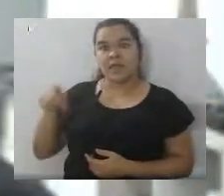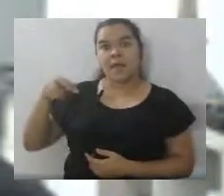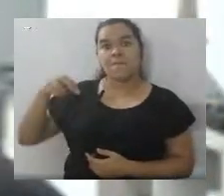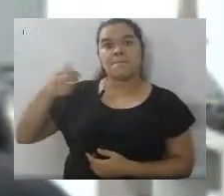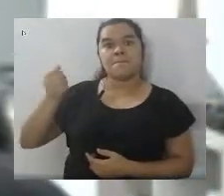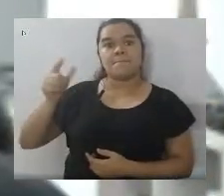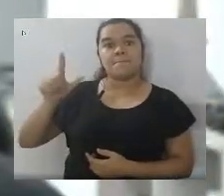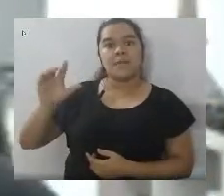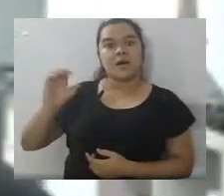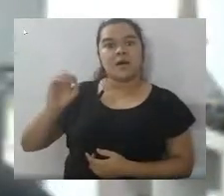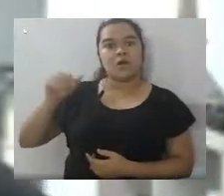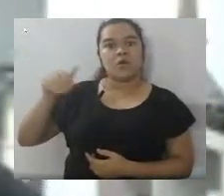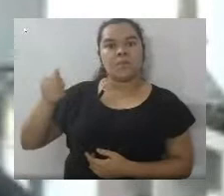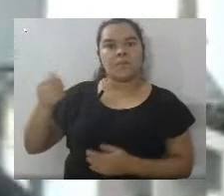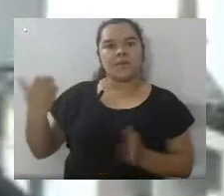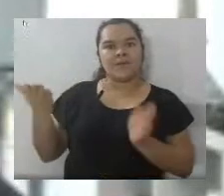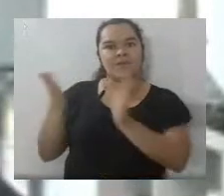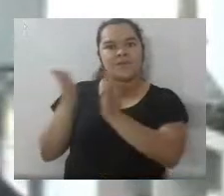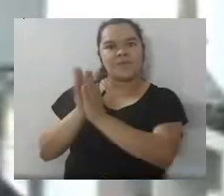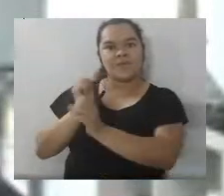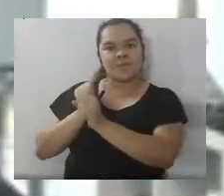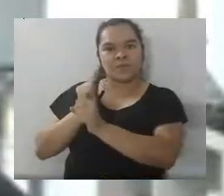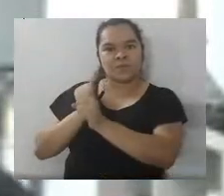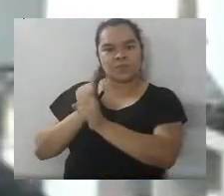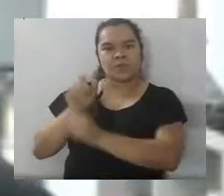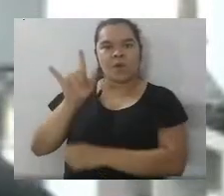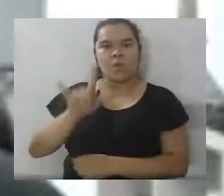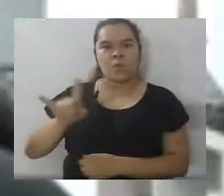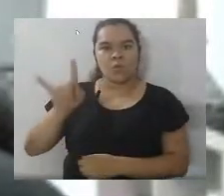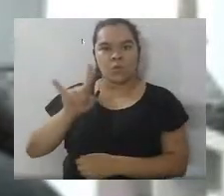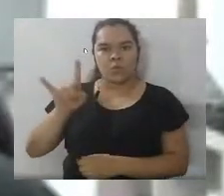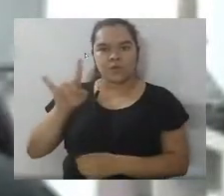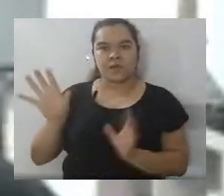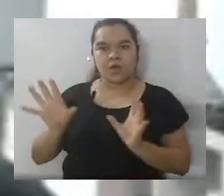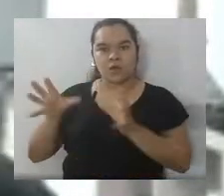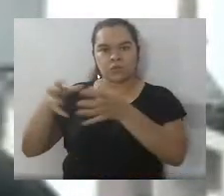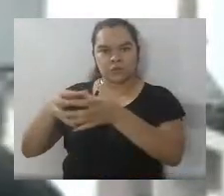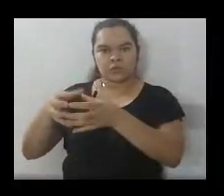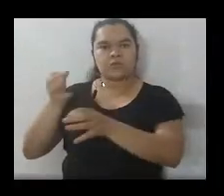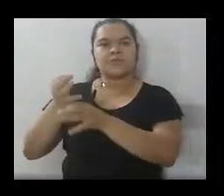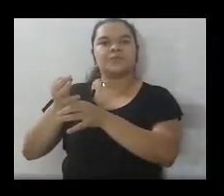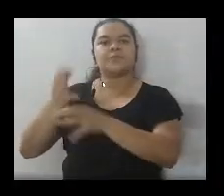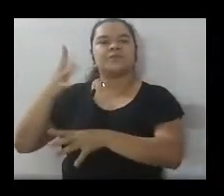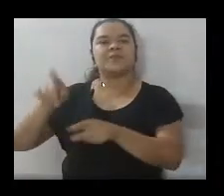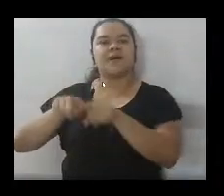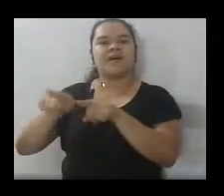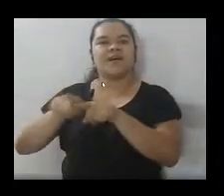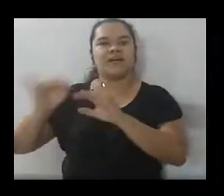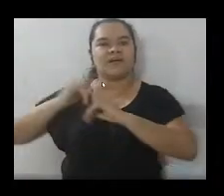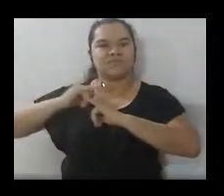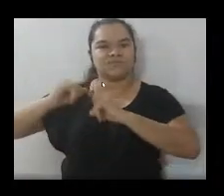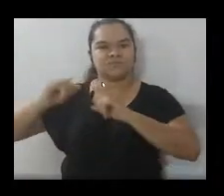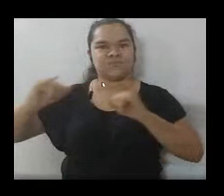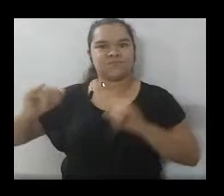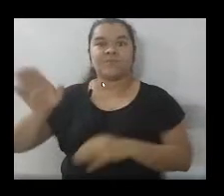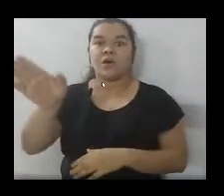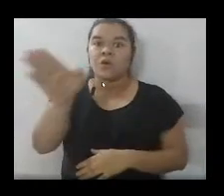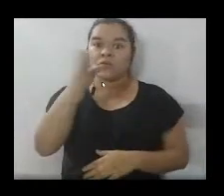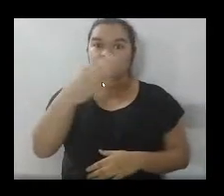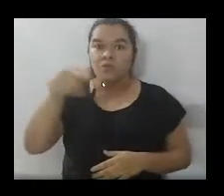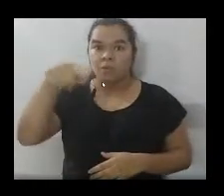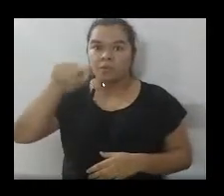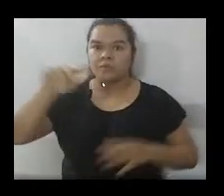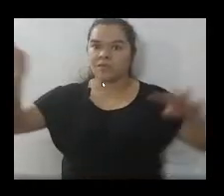de orientación vocacional de la Universidad Nacional del Nordeste. Sean todos muy bienvenidos y bienvenidas a este espacio que